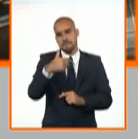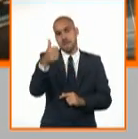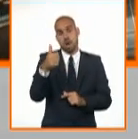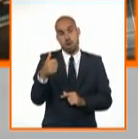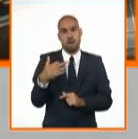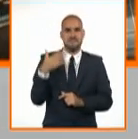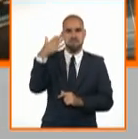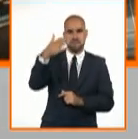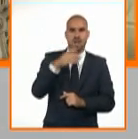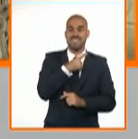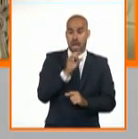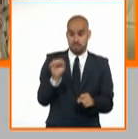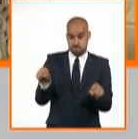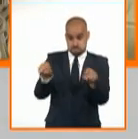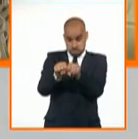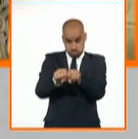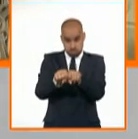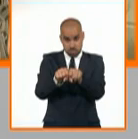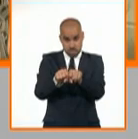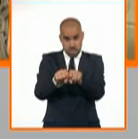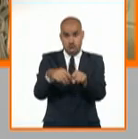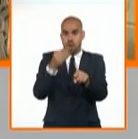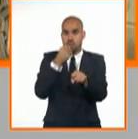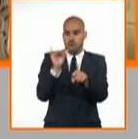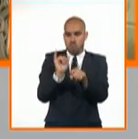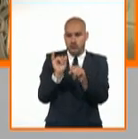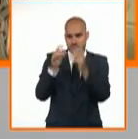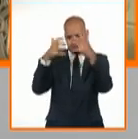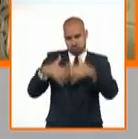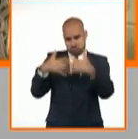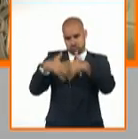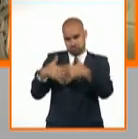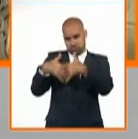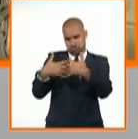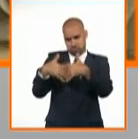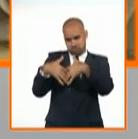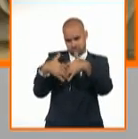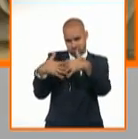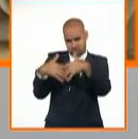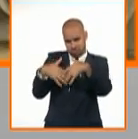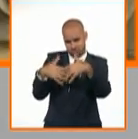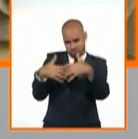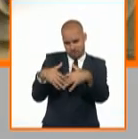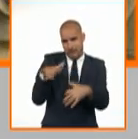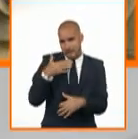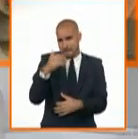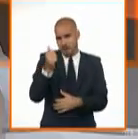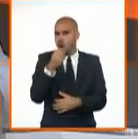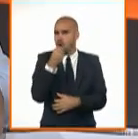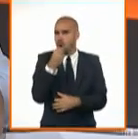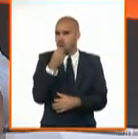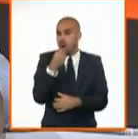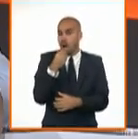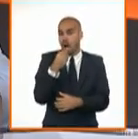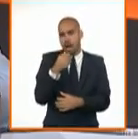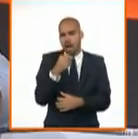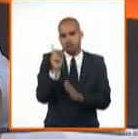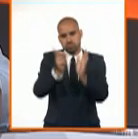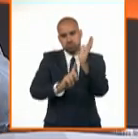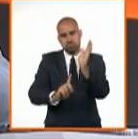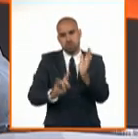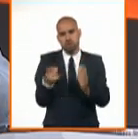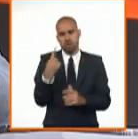cuando el bloque entre no sólo gane carga no sólo gane potencia sino también que ganen confiabilidad así nos dé un poco más de tranquilidad